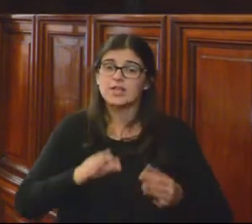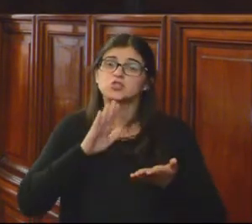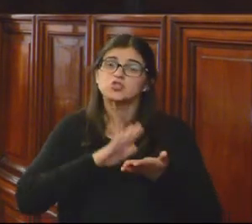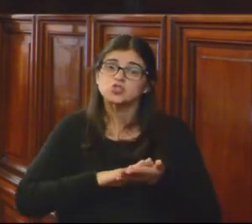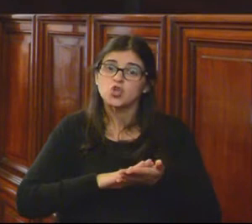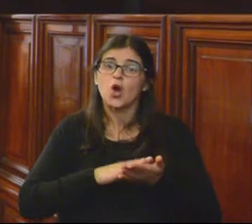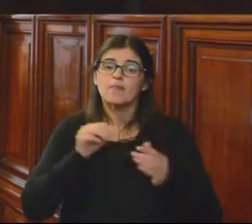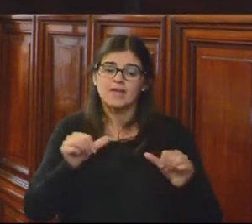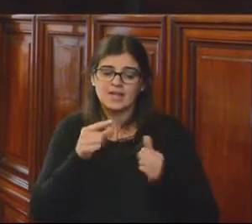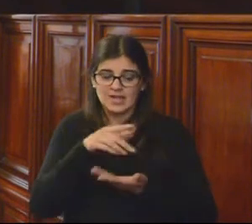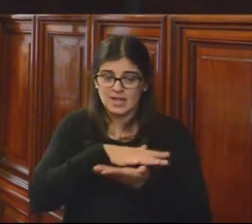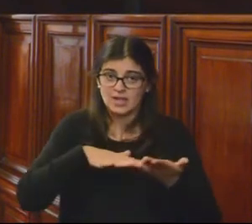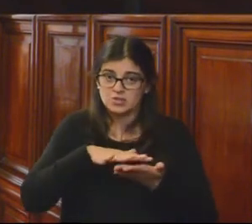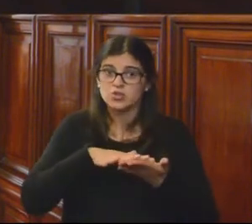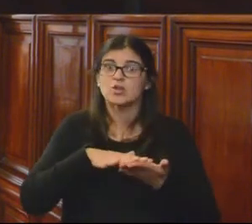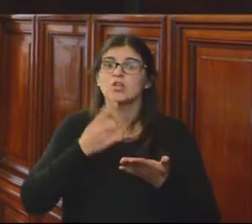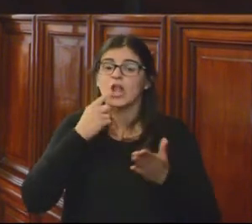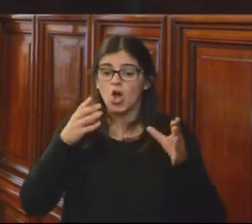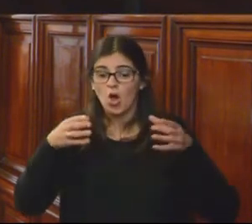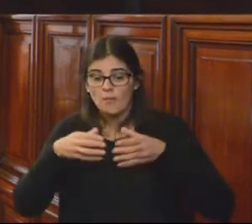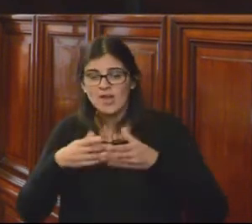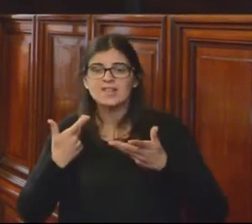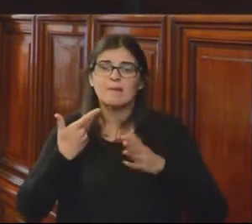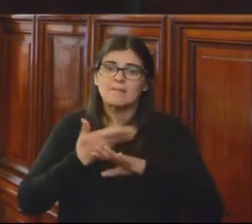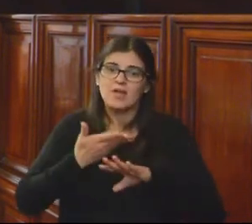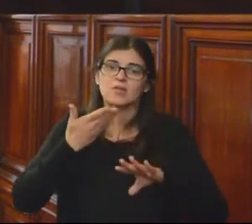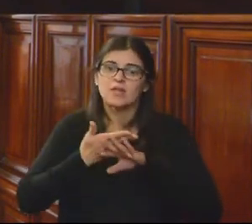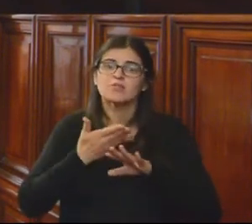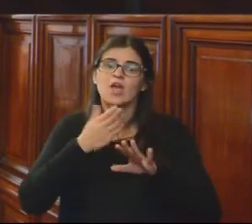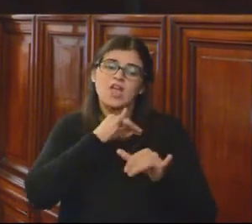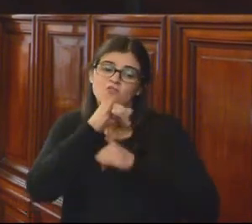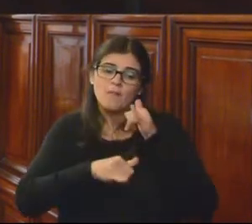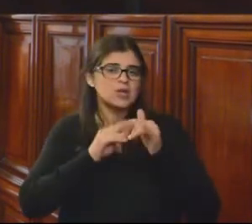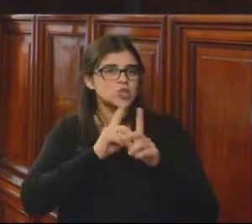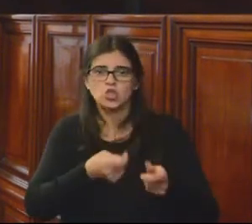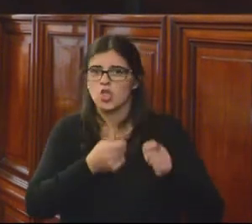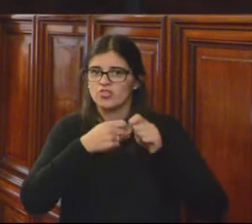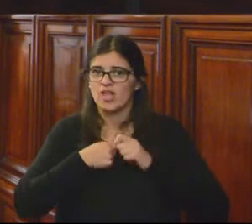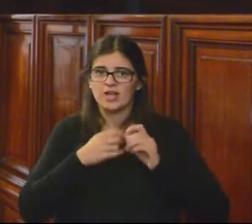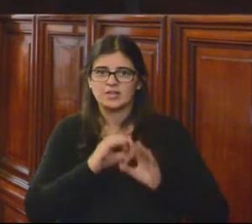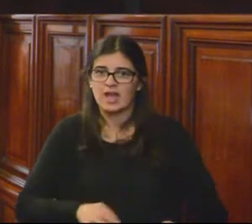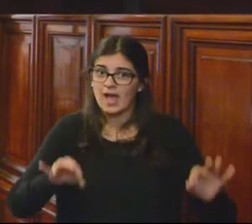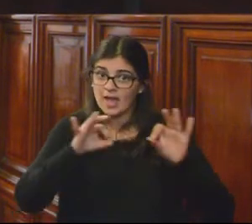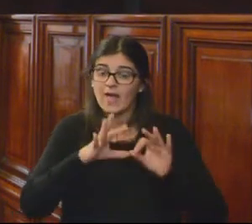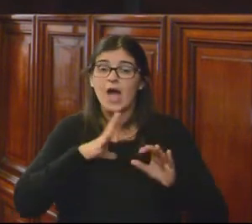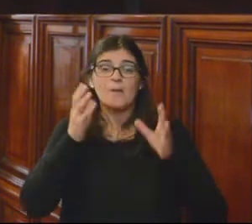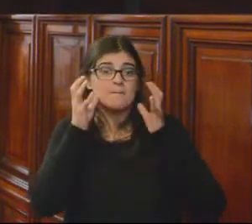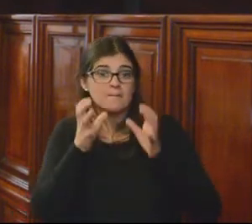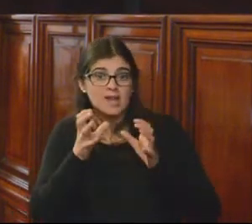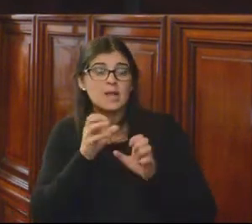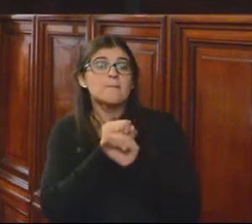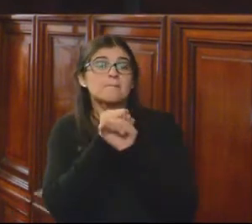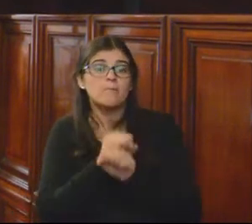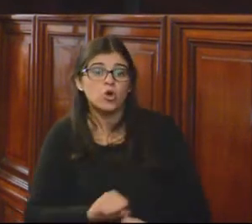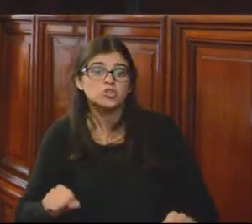lago de Valencia, una situación donde las comunidades están solicitando información, no se las dan y hay un riesgo inminente de